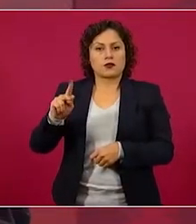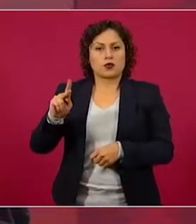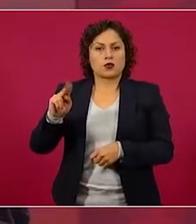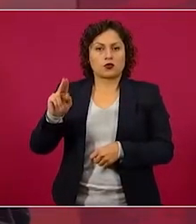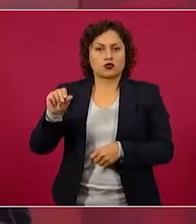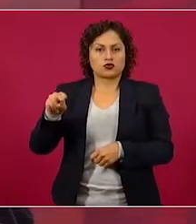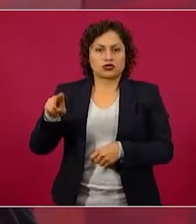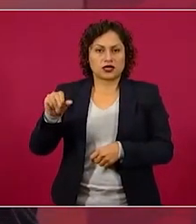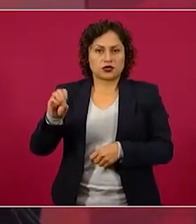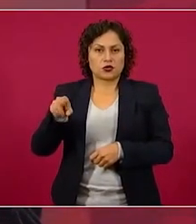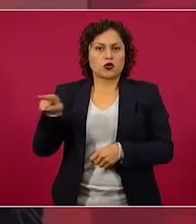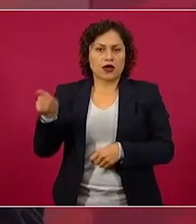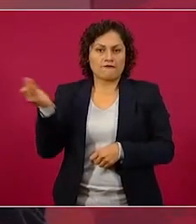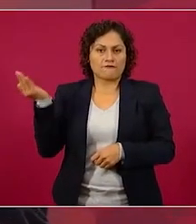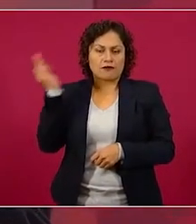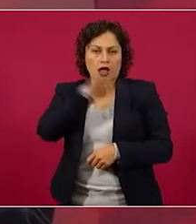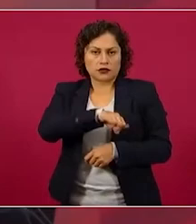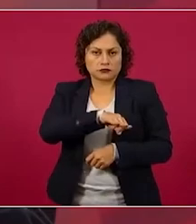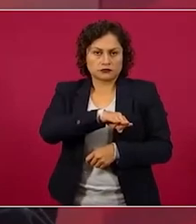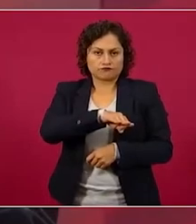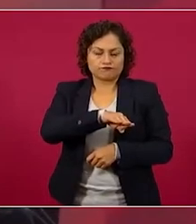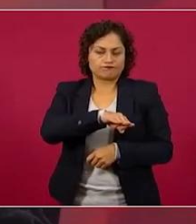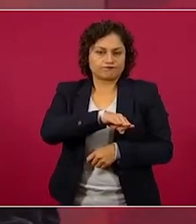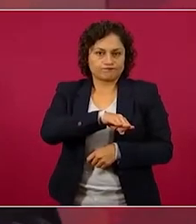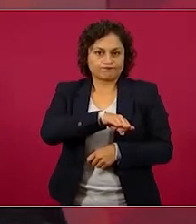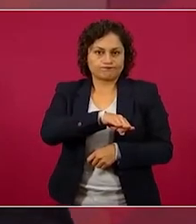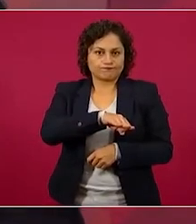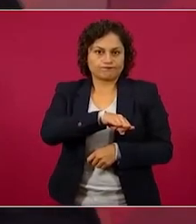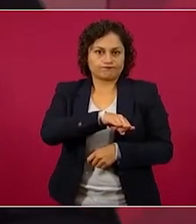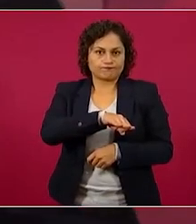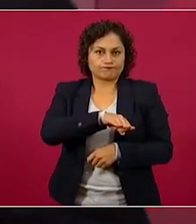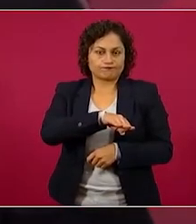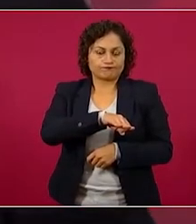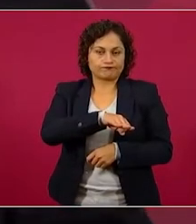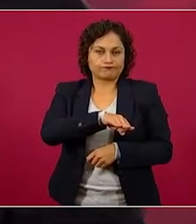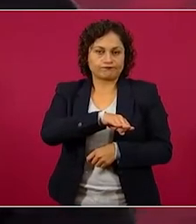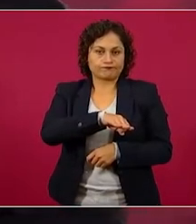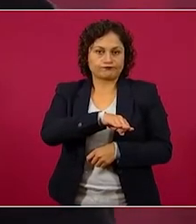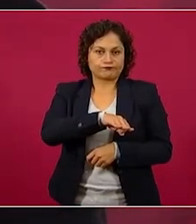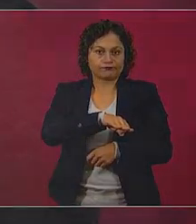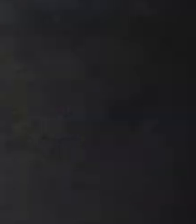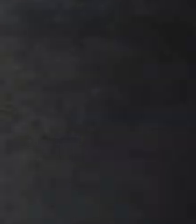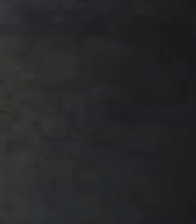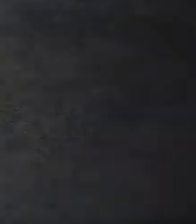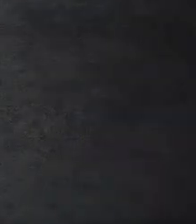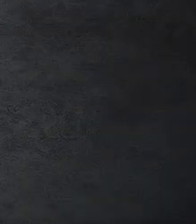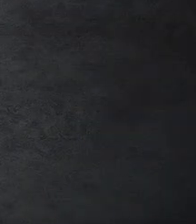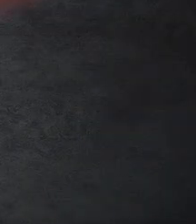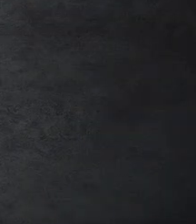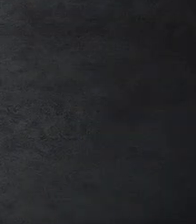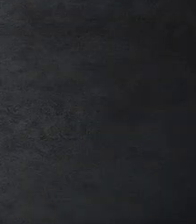que se volvió traidor y se pasó al bando de los conservadores.